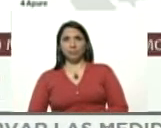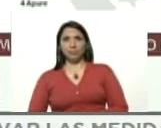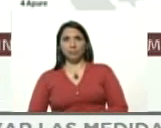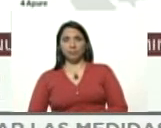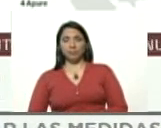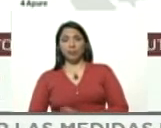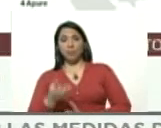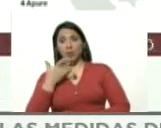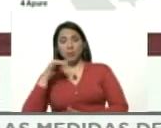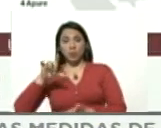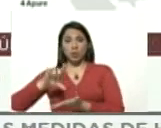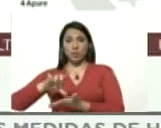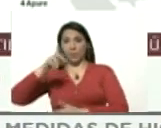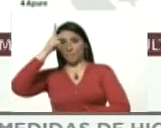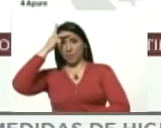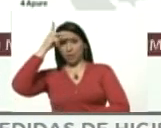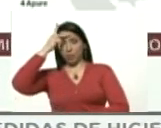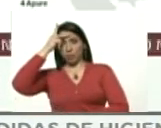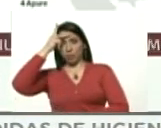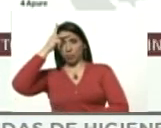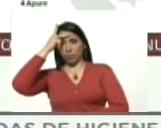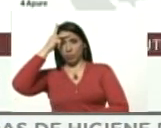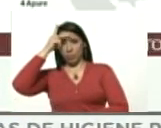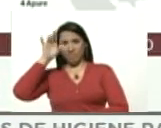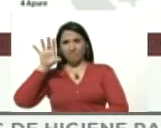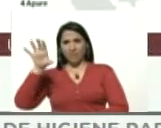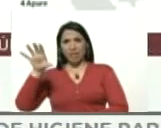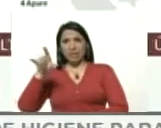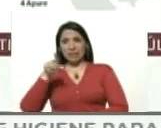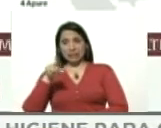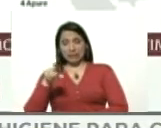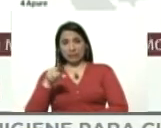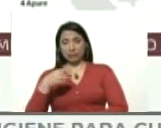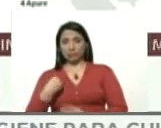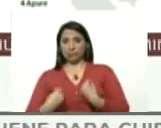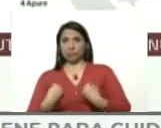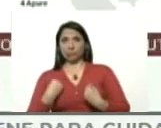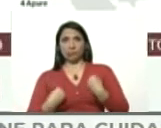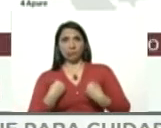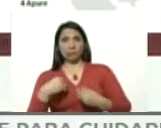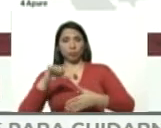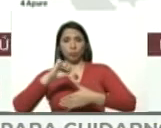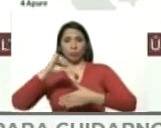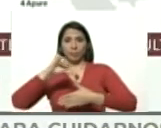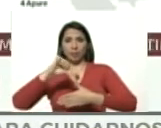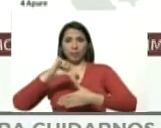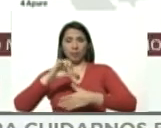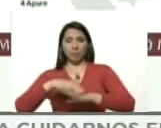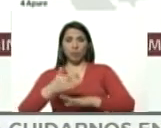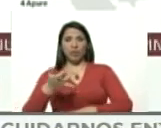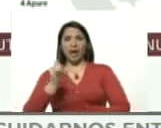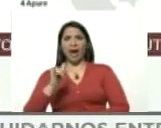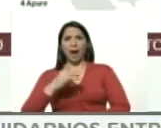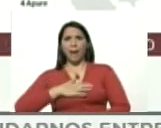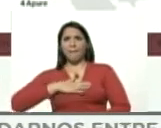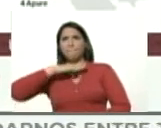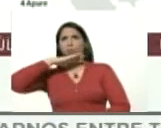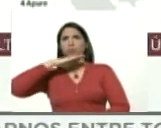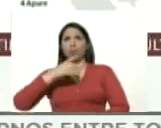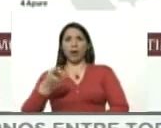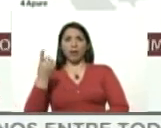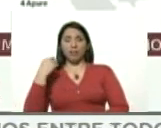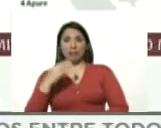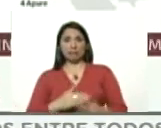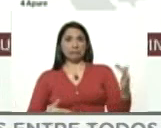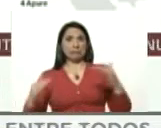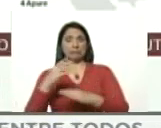Lima y el caso de Perú es un caso particularmente preocupante en Sudamérica, porque hay un desbordamiento. Ayer tuvieron un